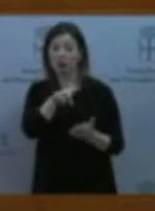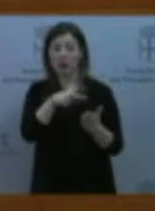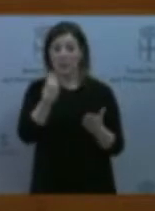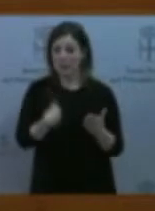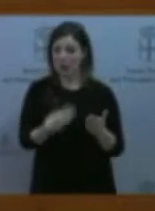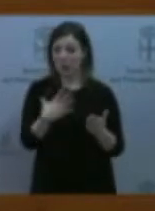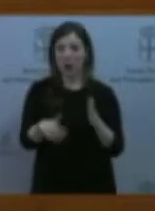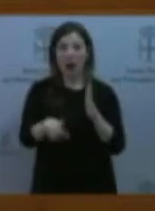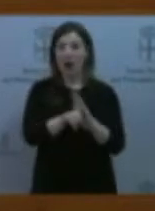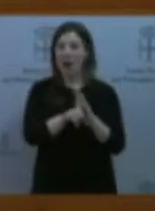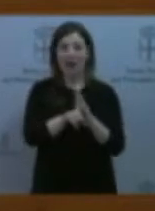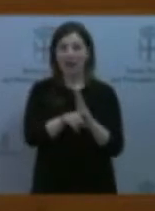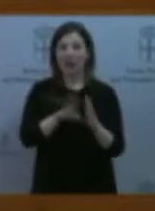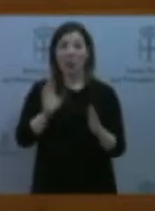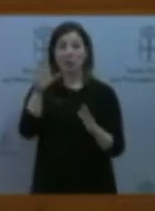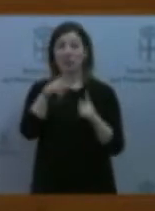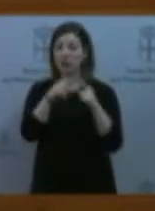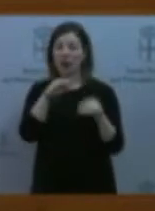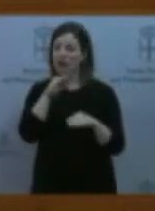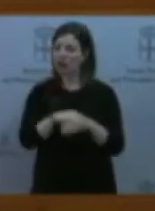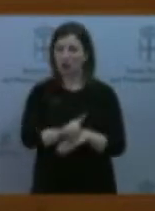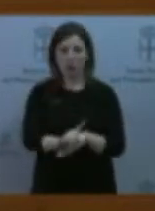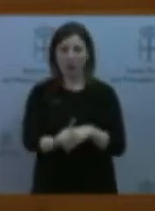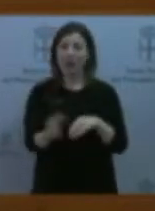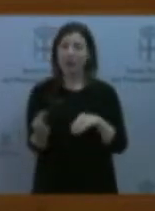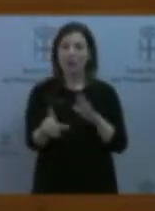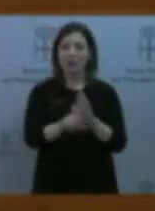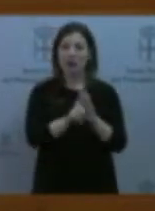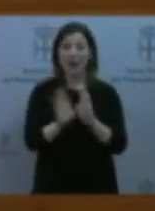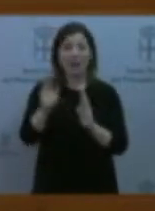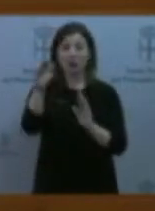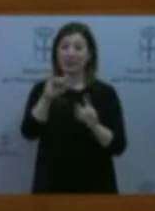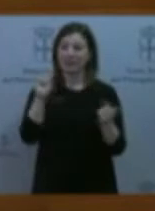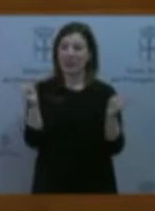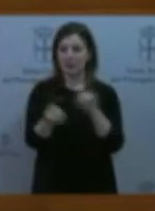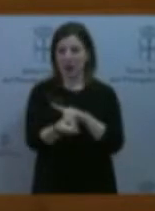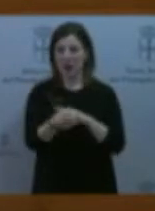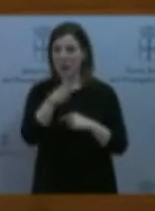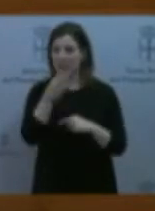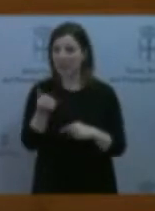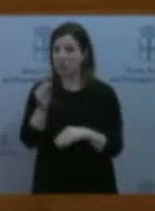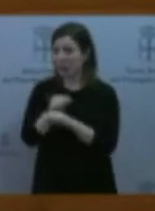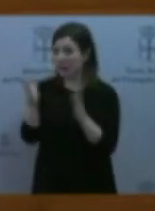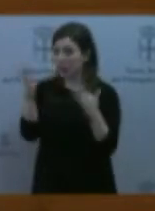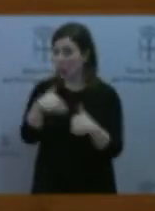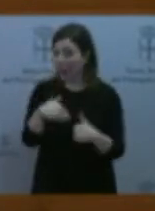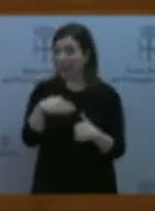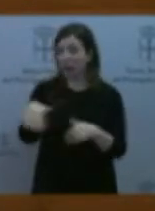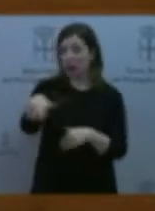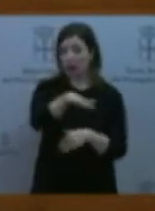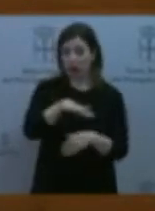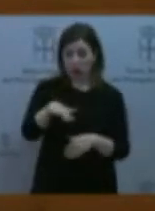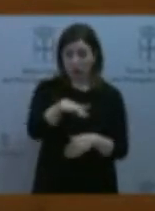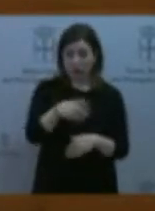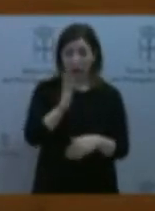con lo cual habría que cambiar la ley de montes para que no se pudieran recibir subvenciones sobre las zonas afectadas.